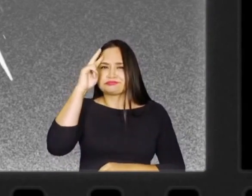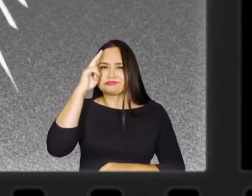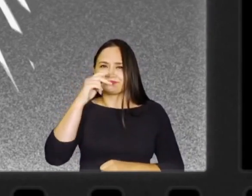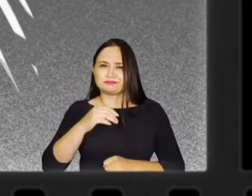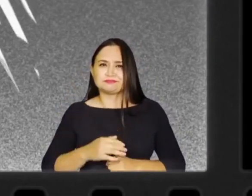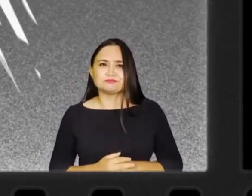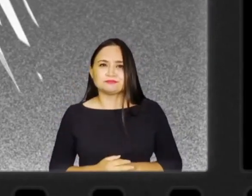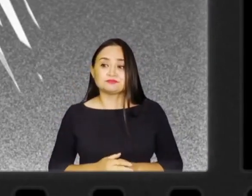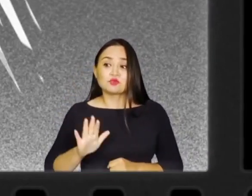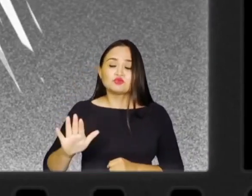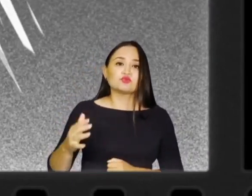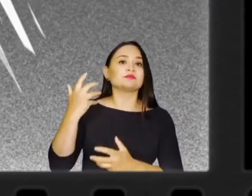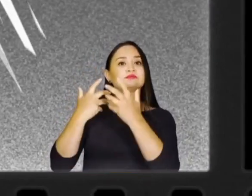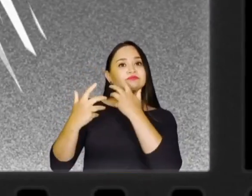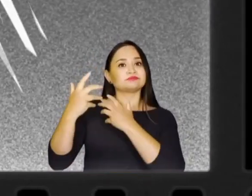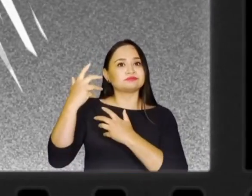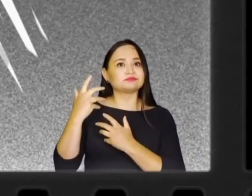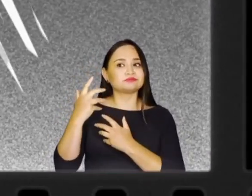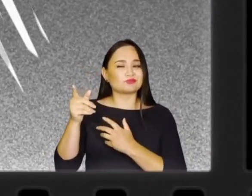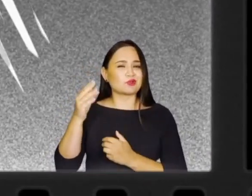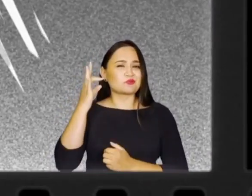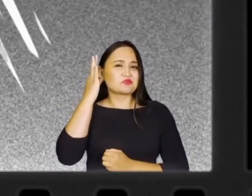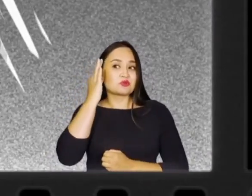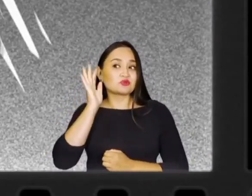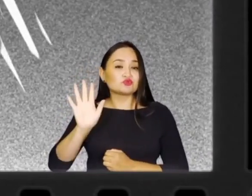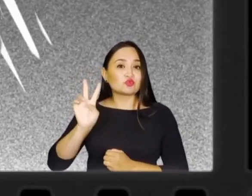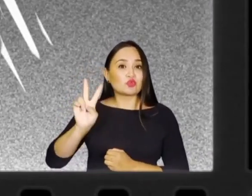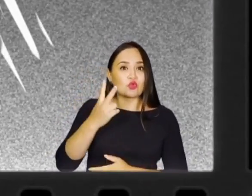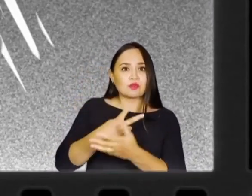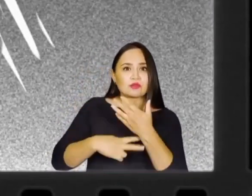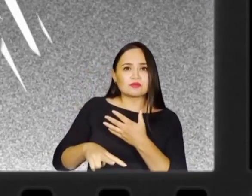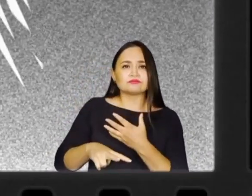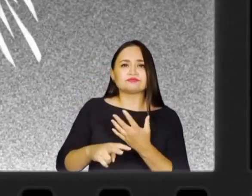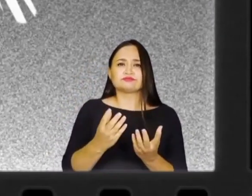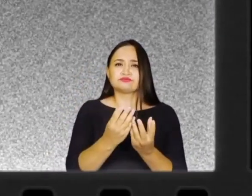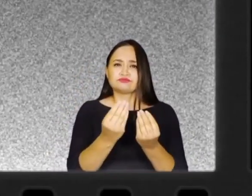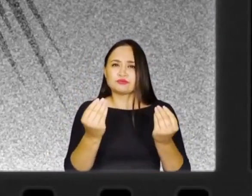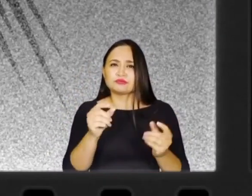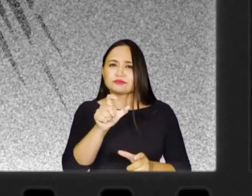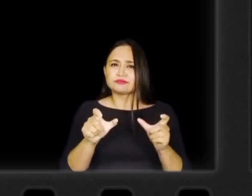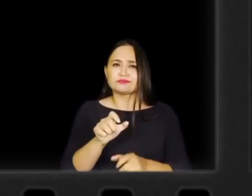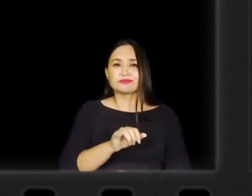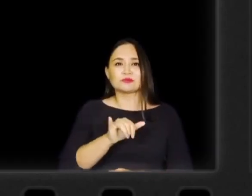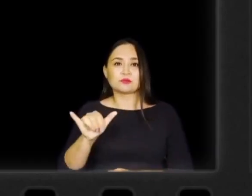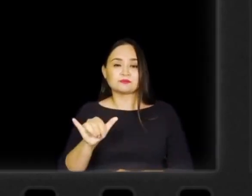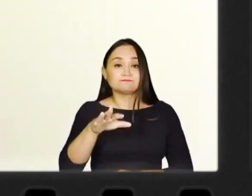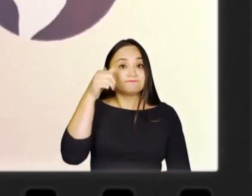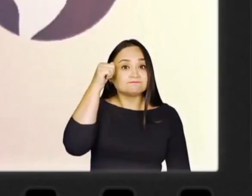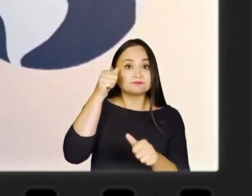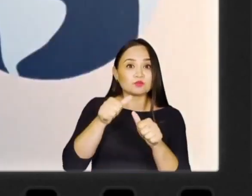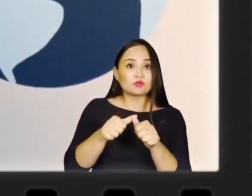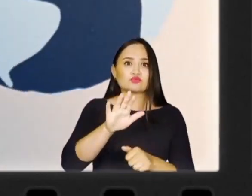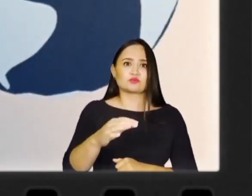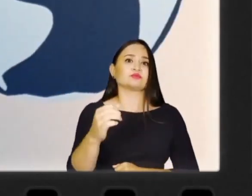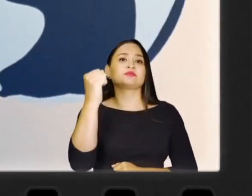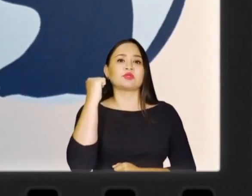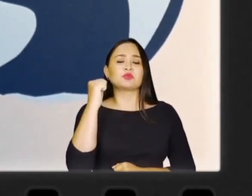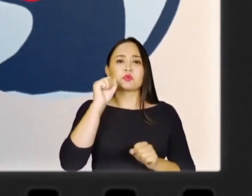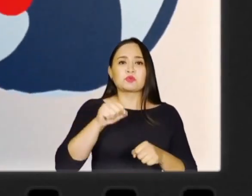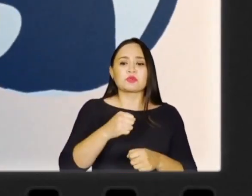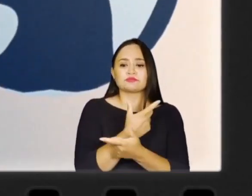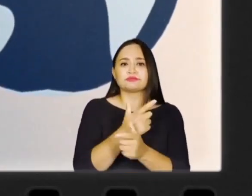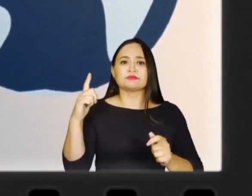traficante. La historia de migración de Clara y sus 2 hijos es la de muchas personas.